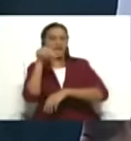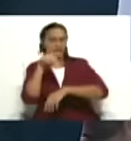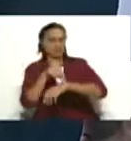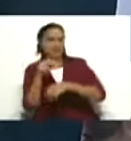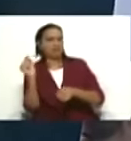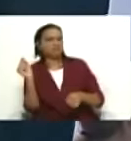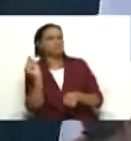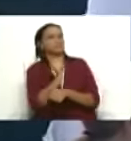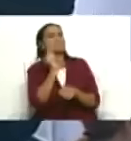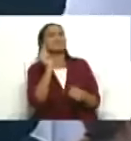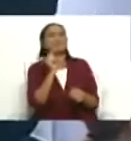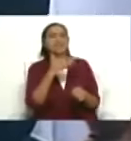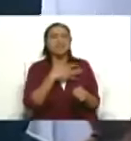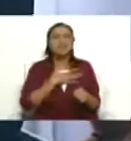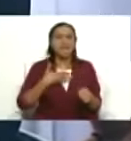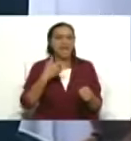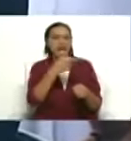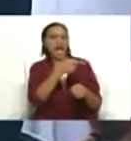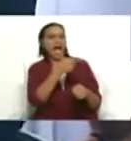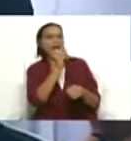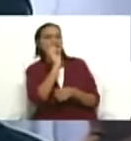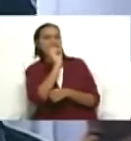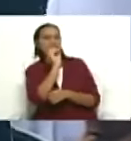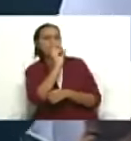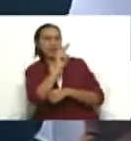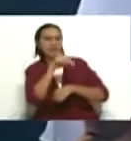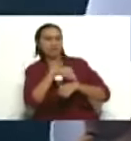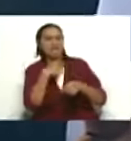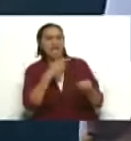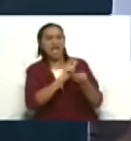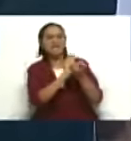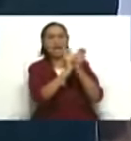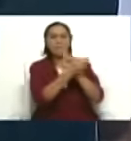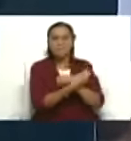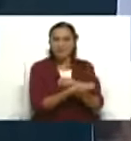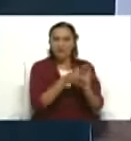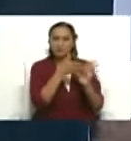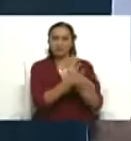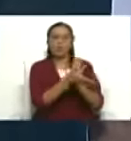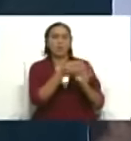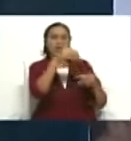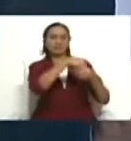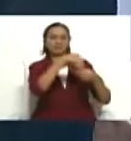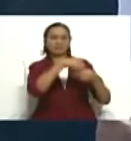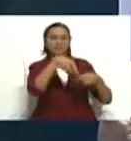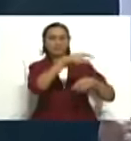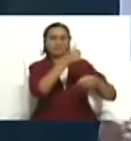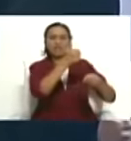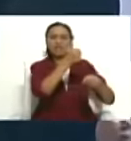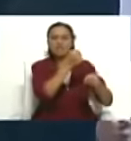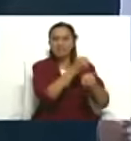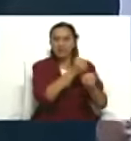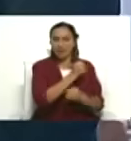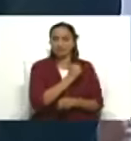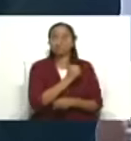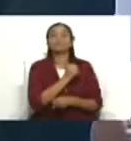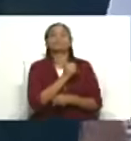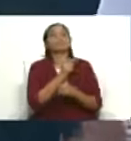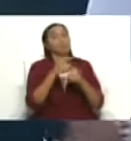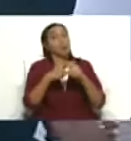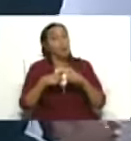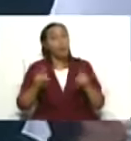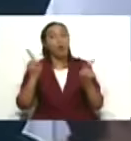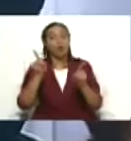sustituir las funciones del Consejo Nacional Electoral. Otros son los que atacan al poder electoral. Otros